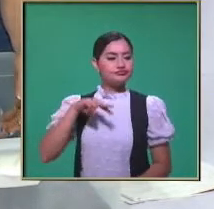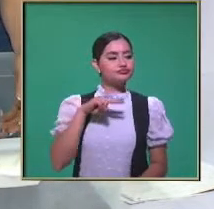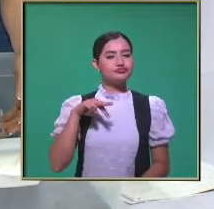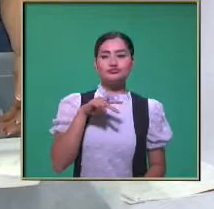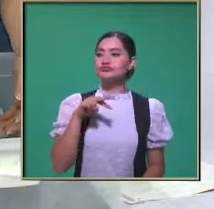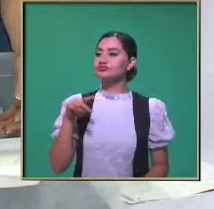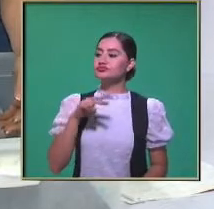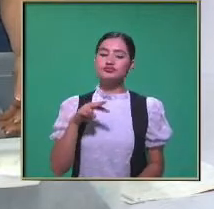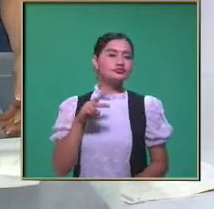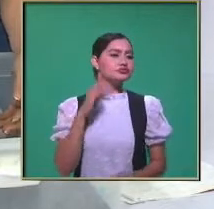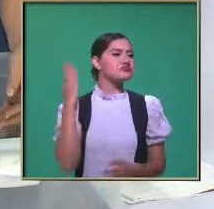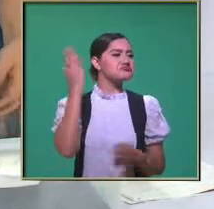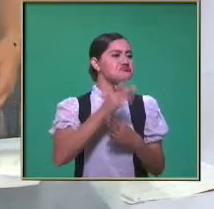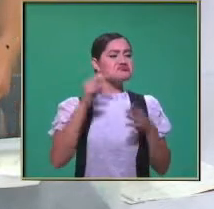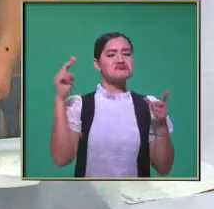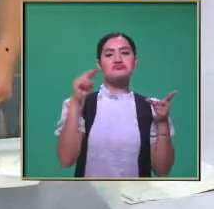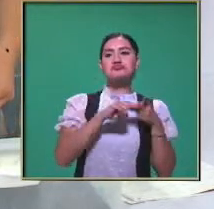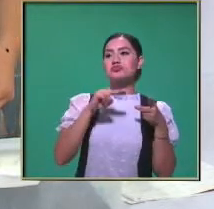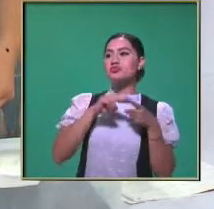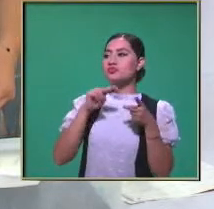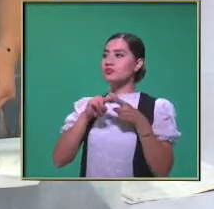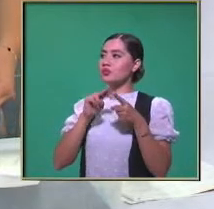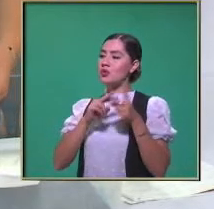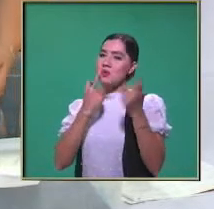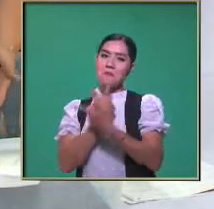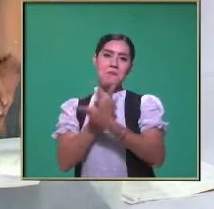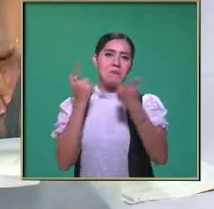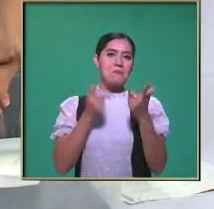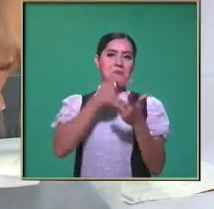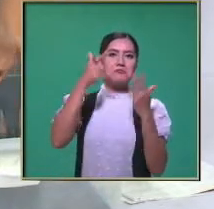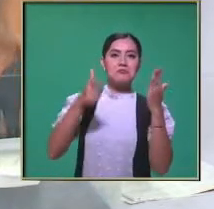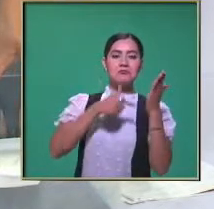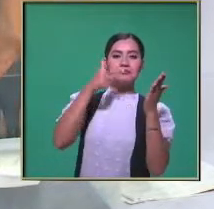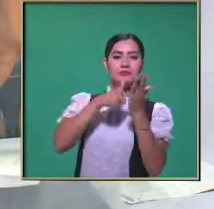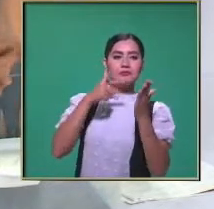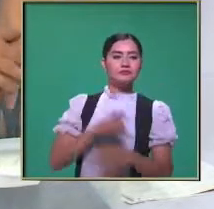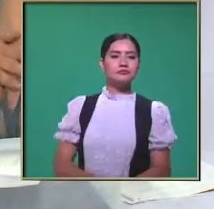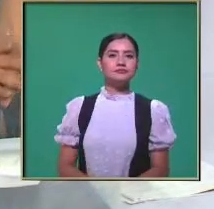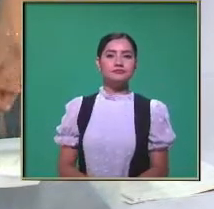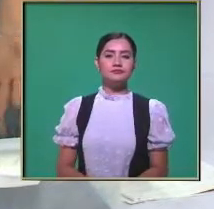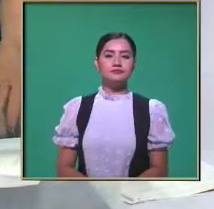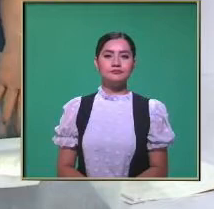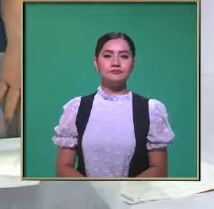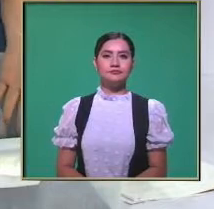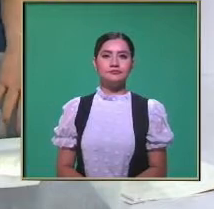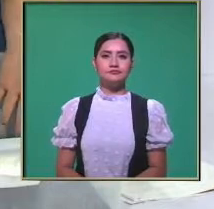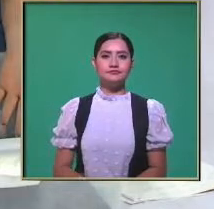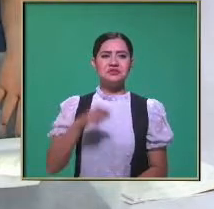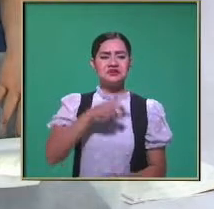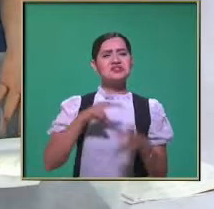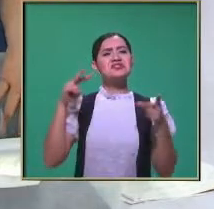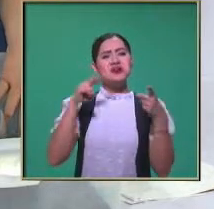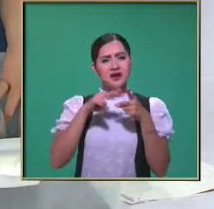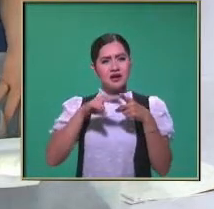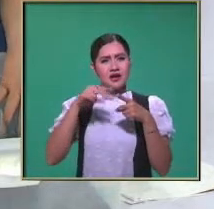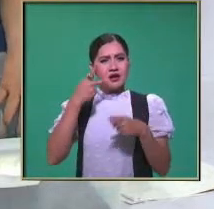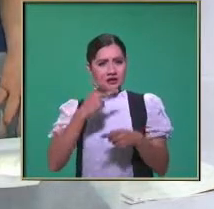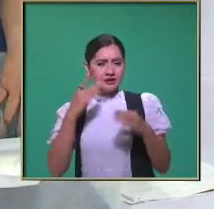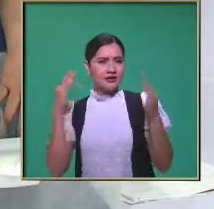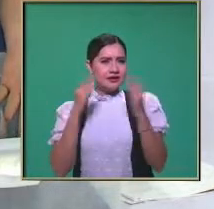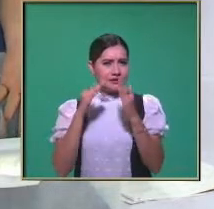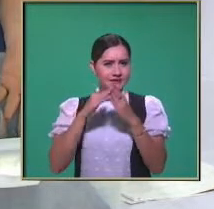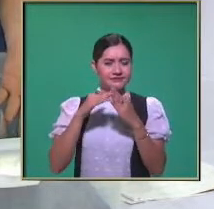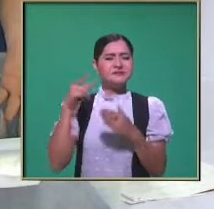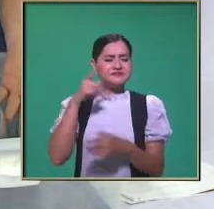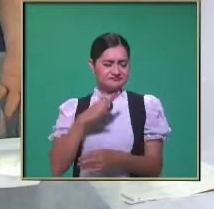ir al parque, si es posible, o por ahí algún lugar. Si no es posible, no hay problema, en el patio de tu casa, en el área del jardín,